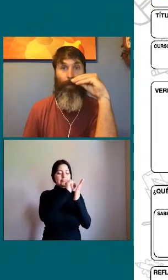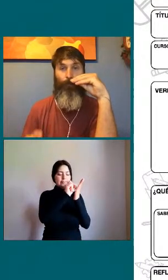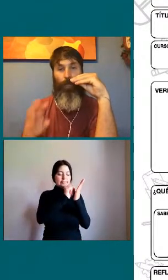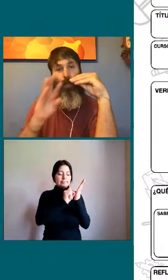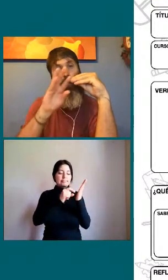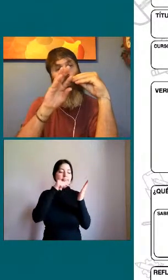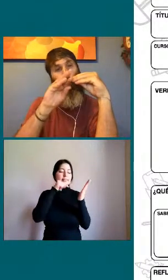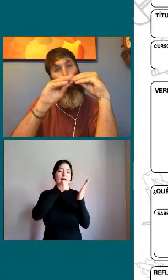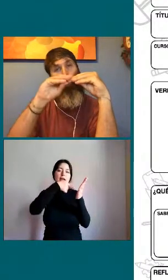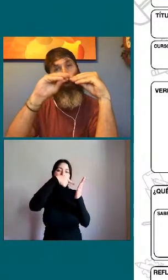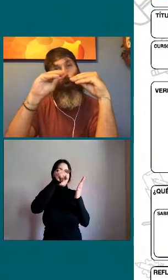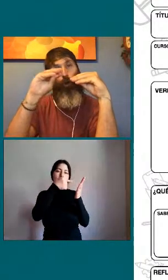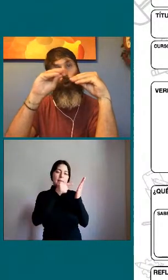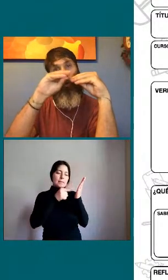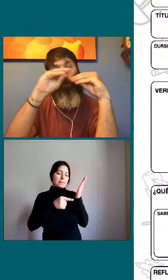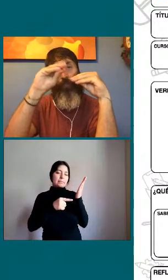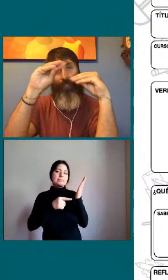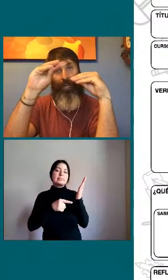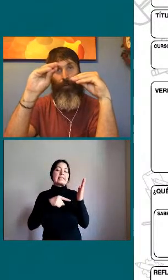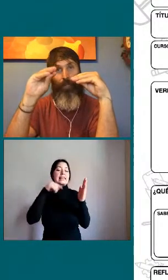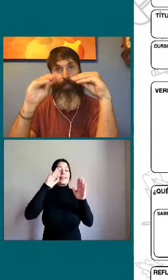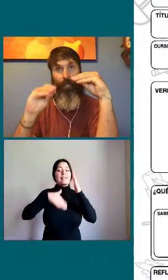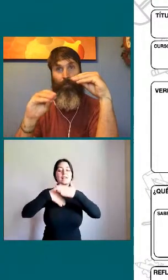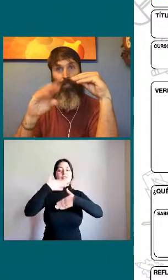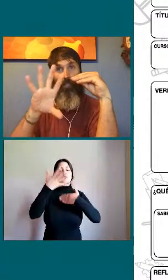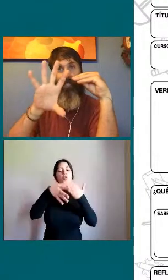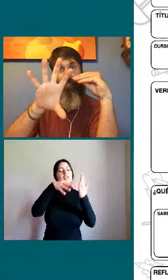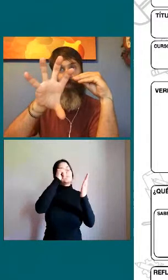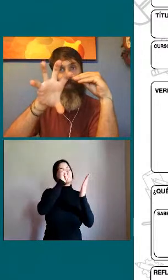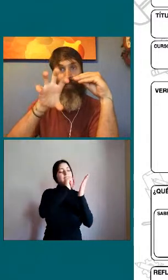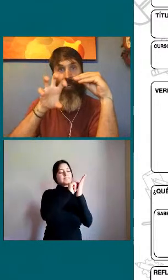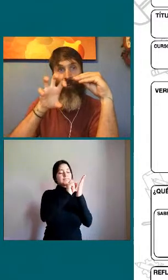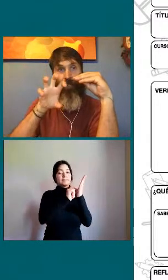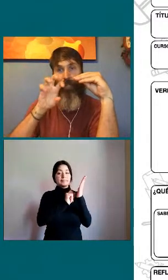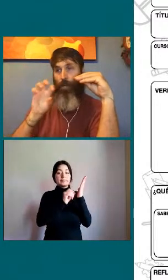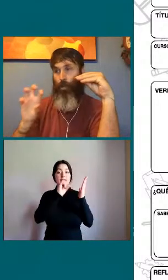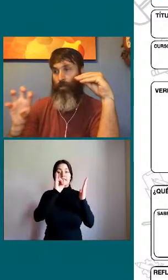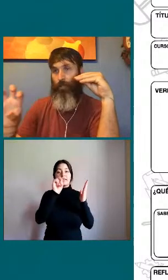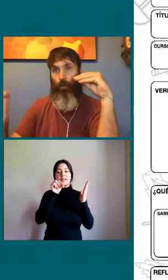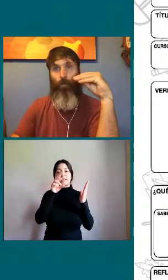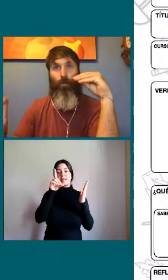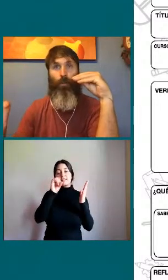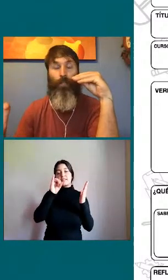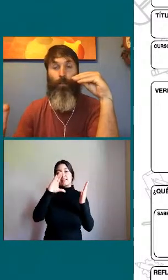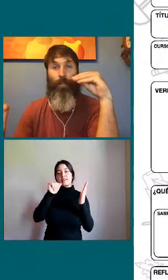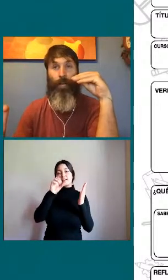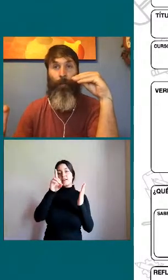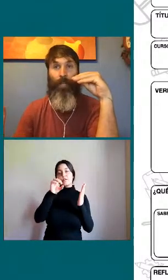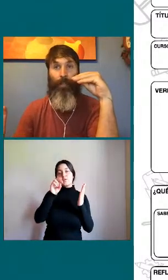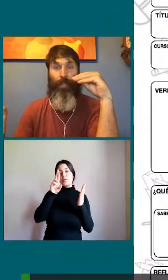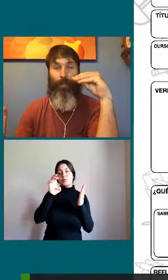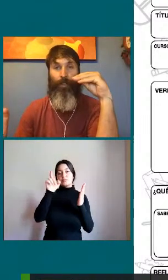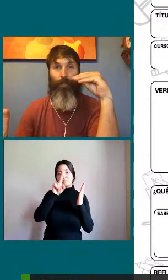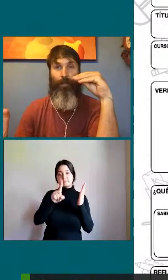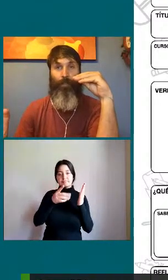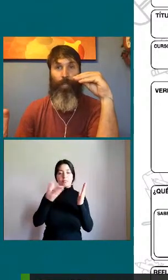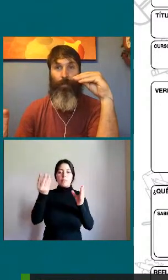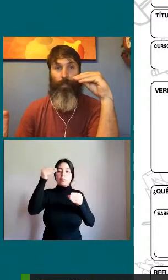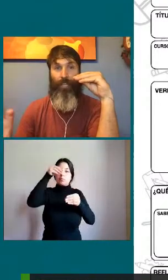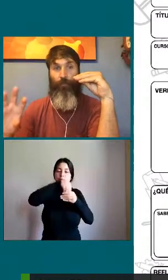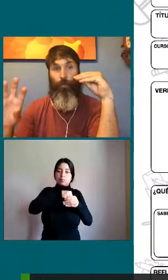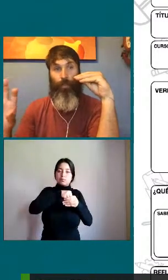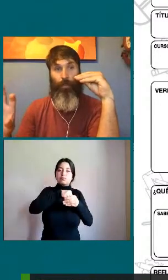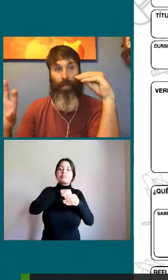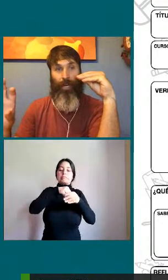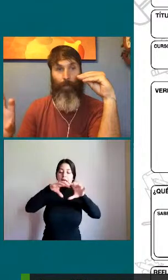mi ley, lo cojo y lo desgrano en indicadores y esos indicadores los introduzco dentro de la herramienta. ¿Sí?